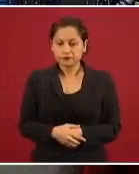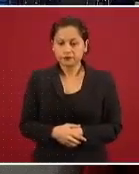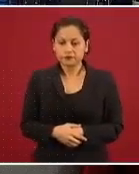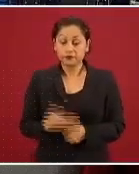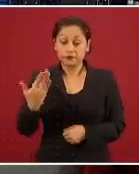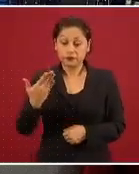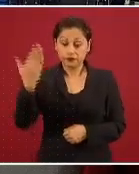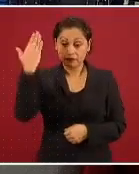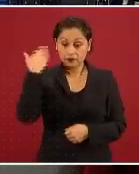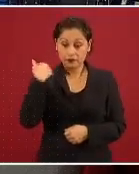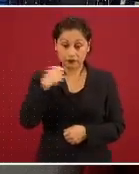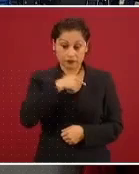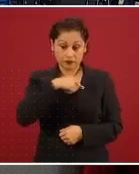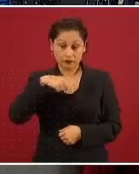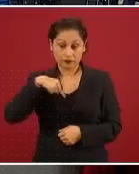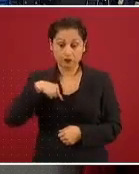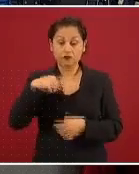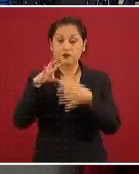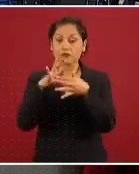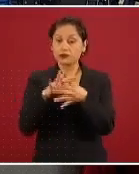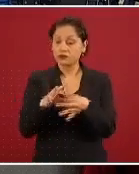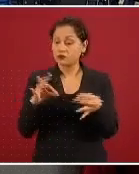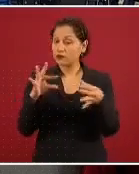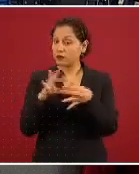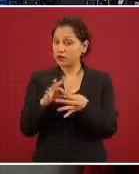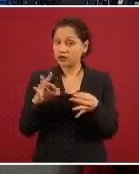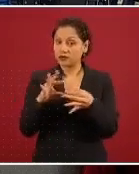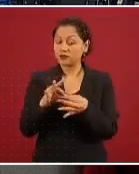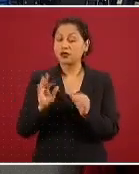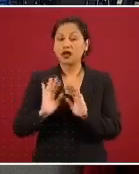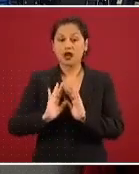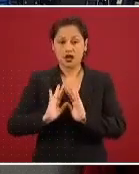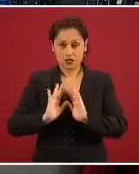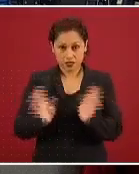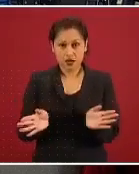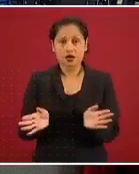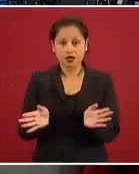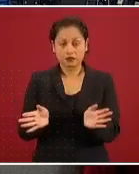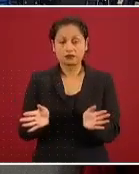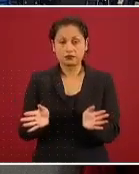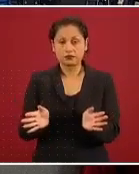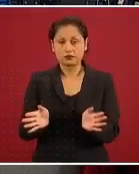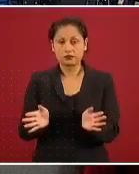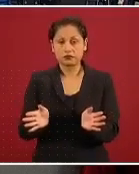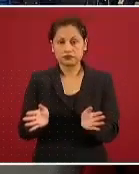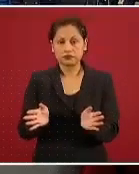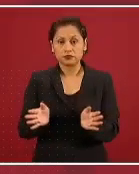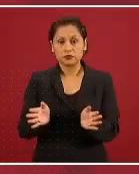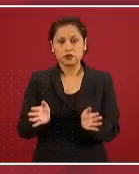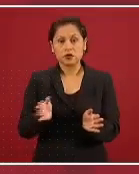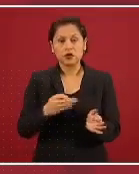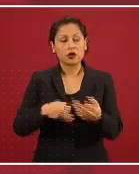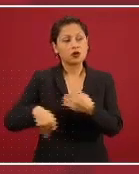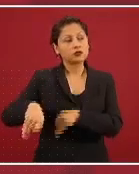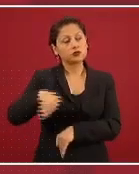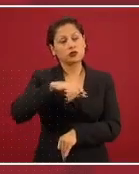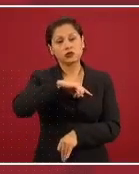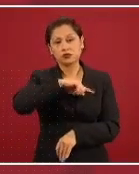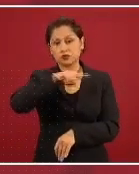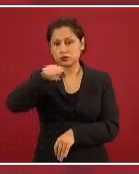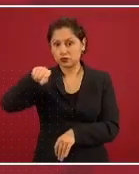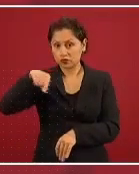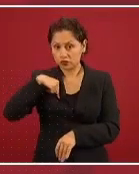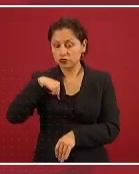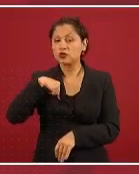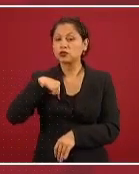sostuvimos que íbamos a llevar a la práctica el principio